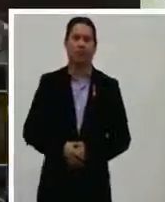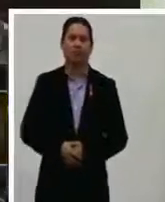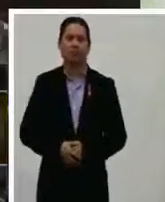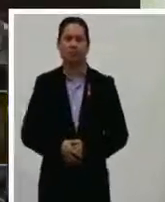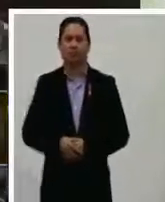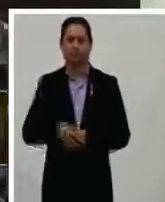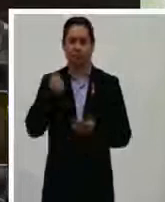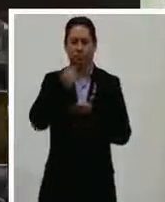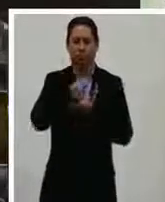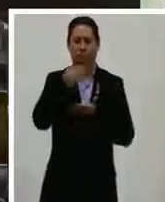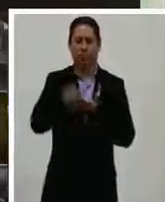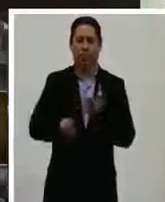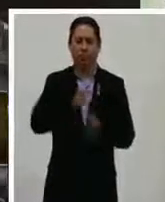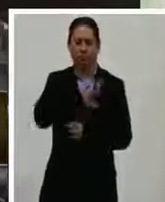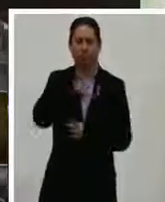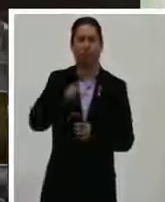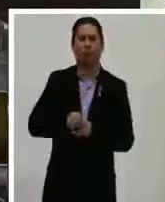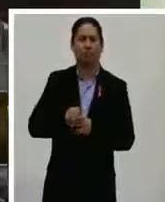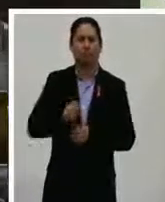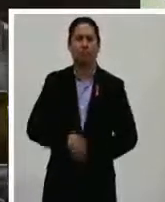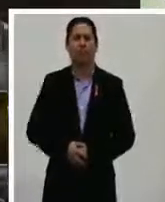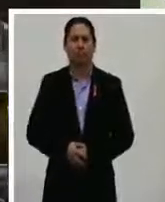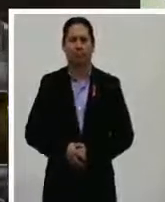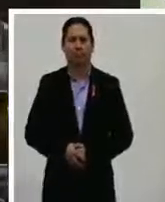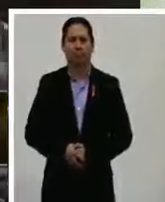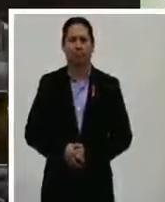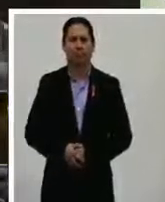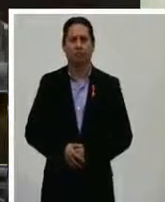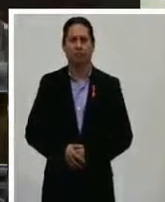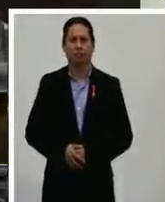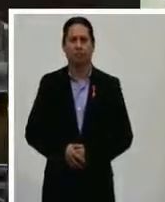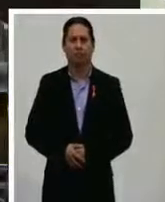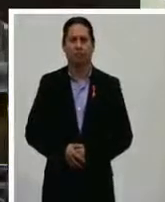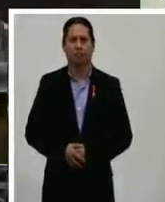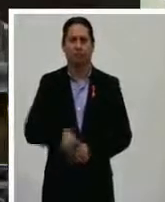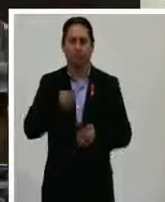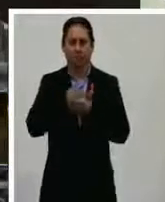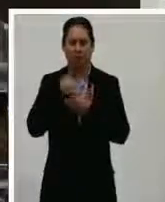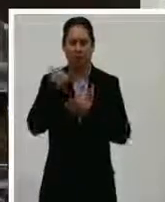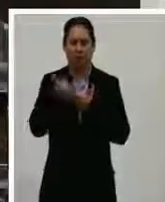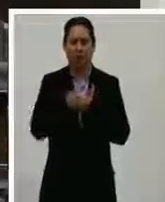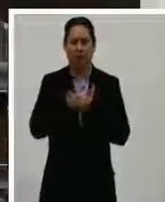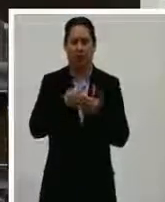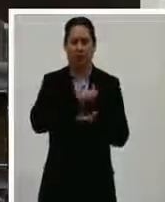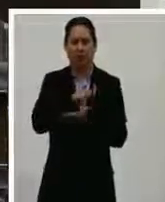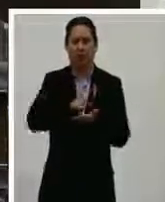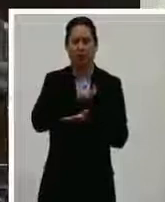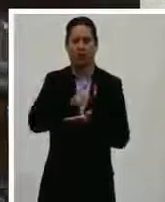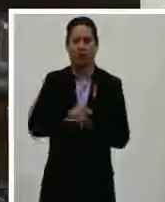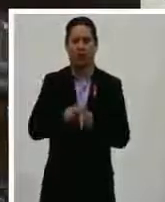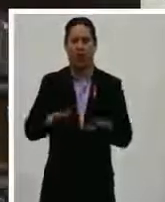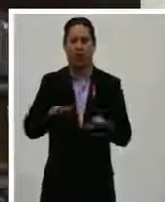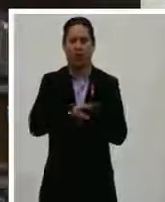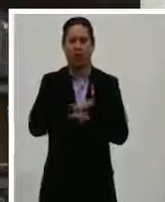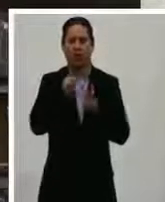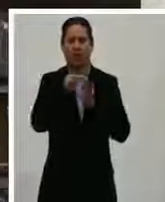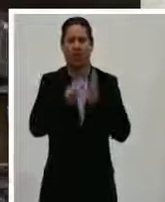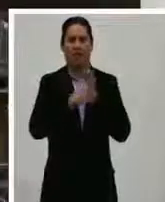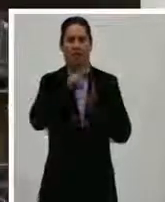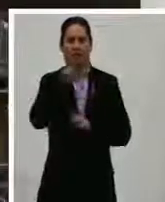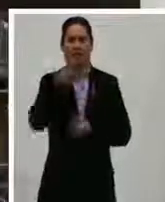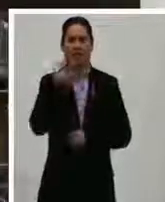aprobado por unanimidad la minuta proyecto de decreto por el que se reforman los artículos